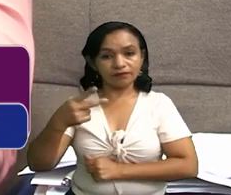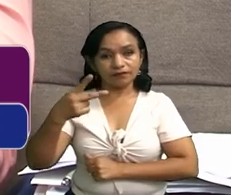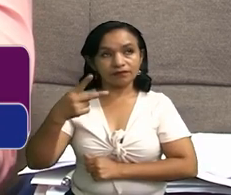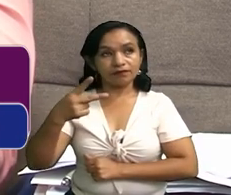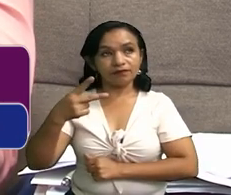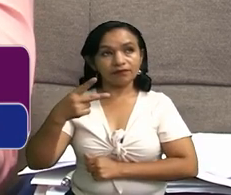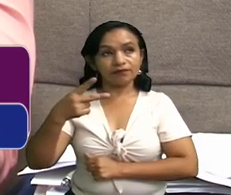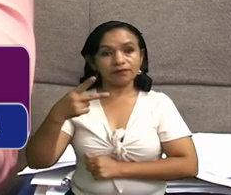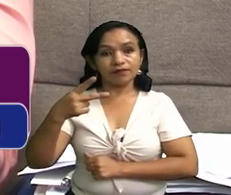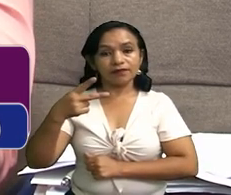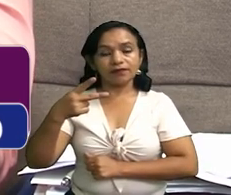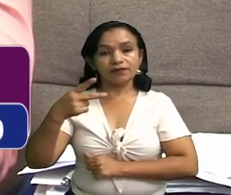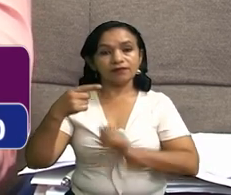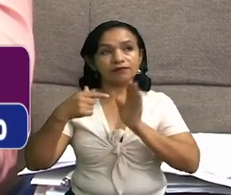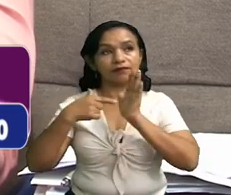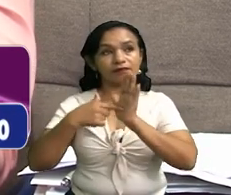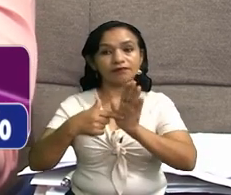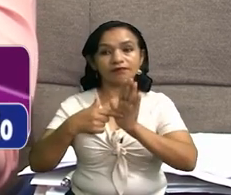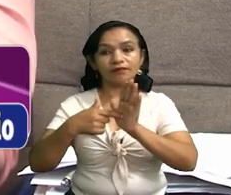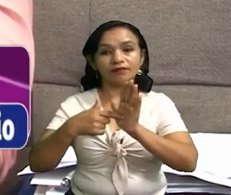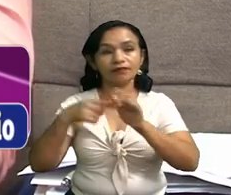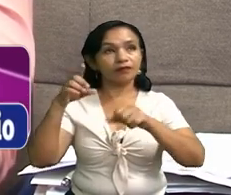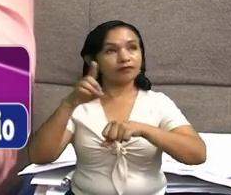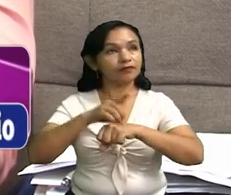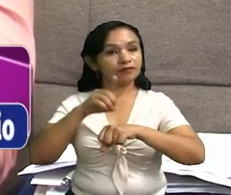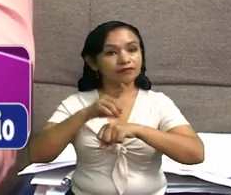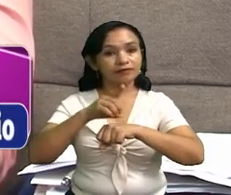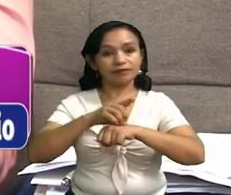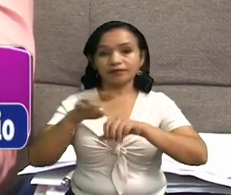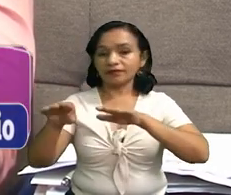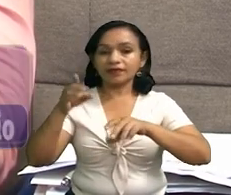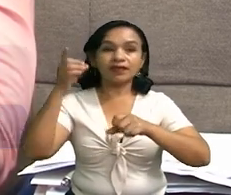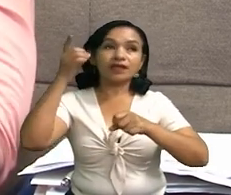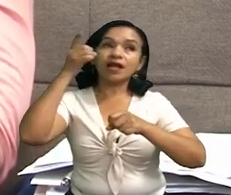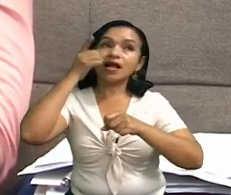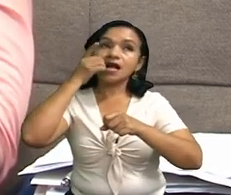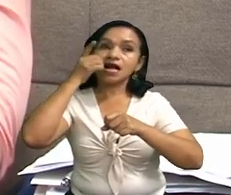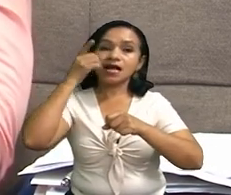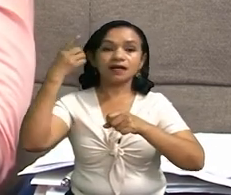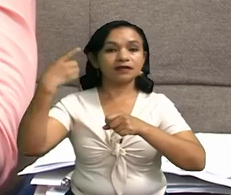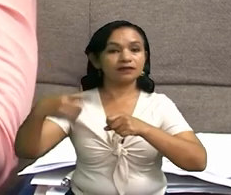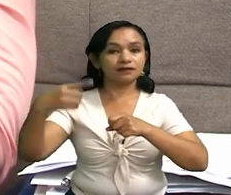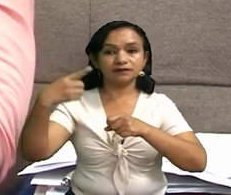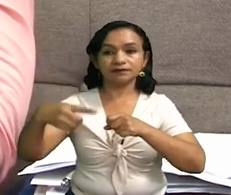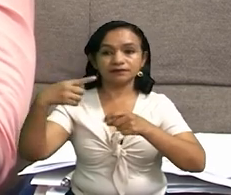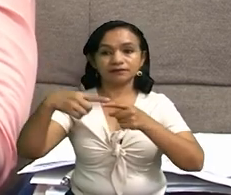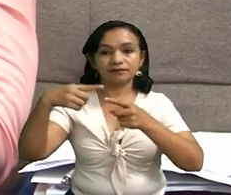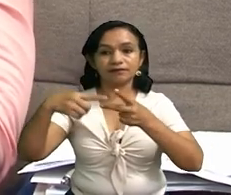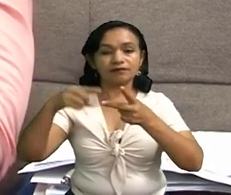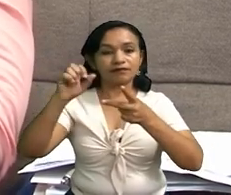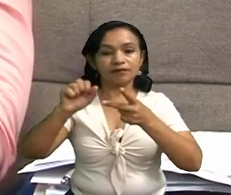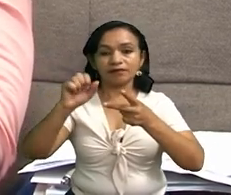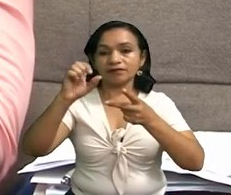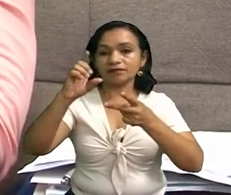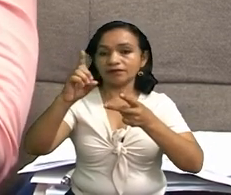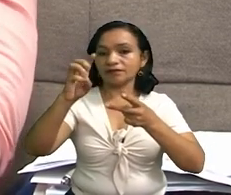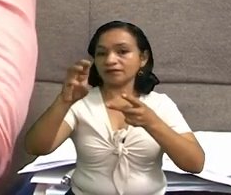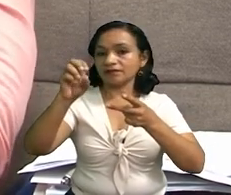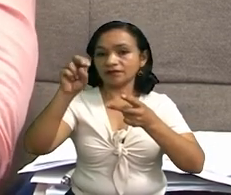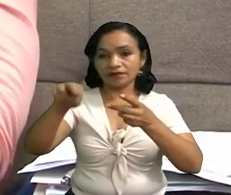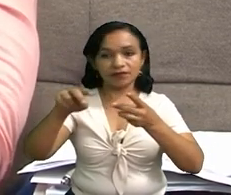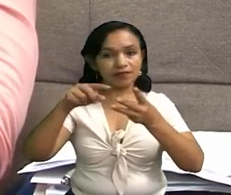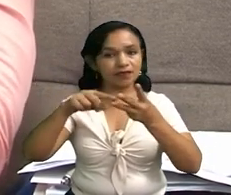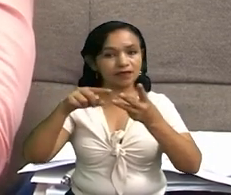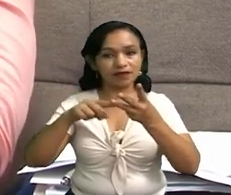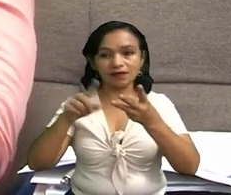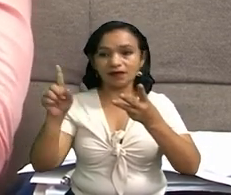opción. Por ejemplo, la carrera de medicina, okay, odontología, derecho, no administración. Hay gol ahí, no hay gol. Son las